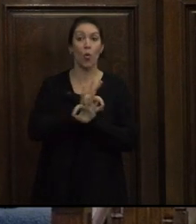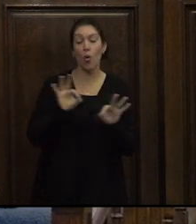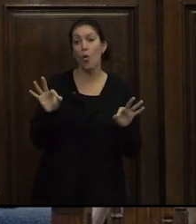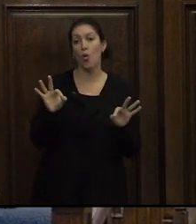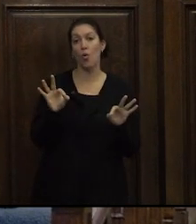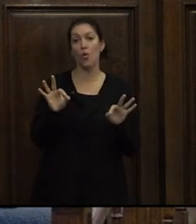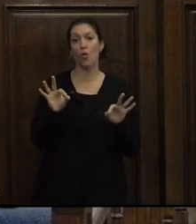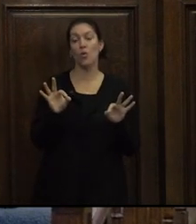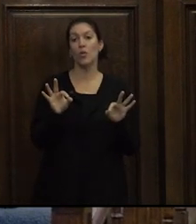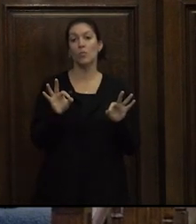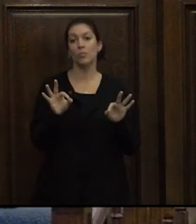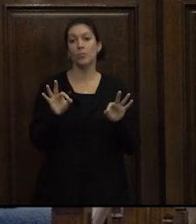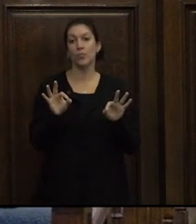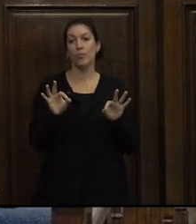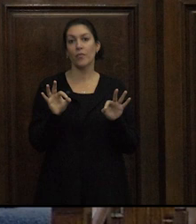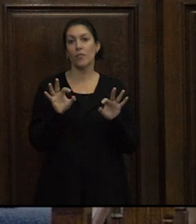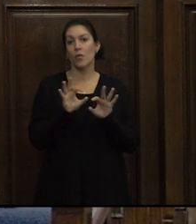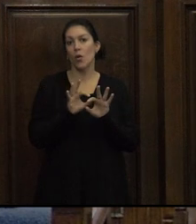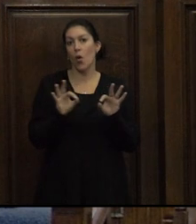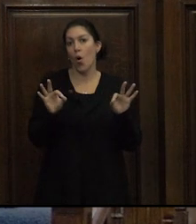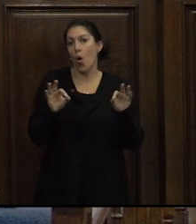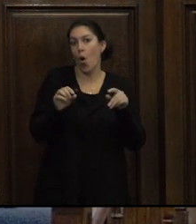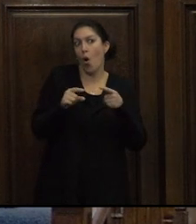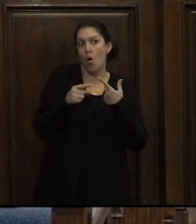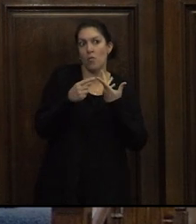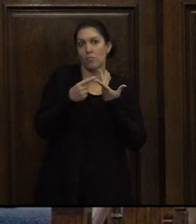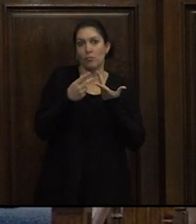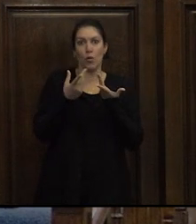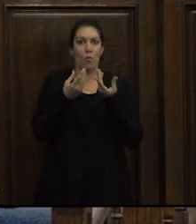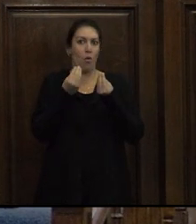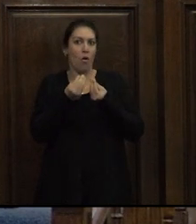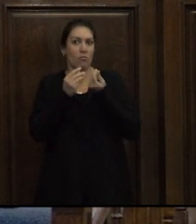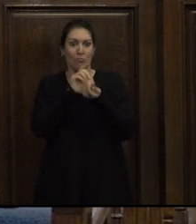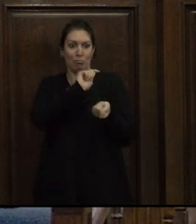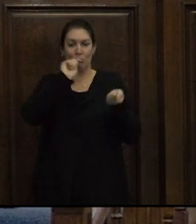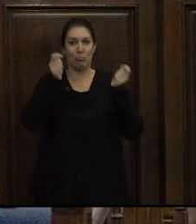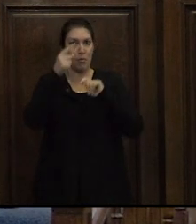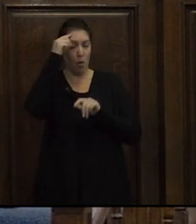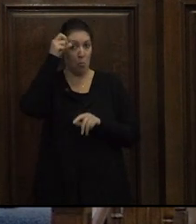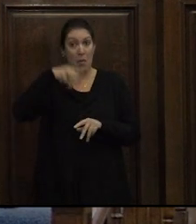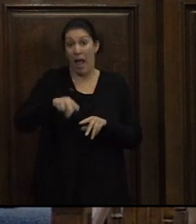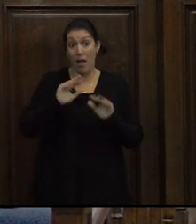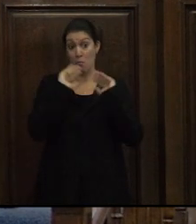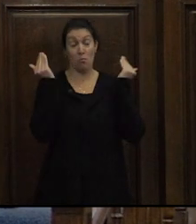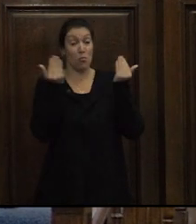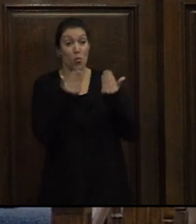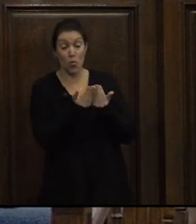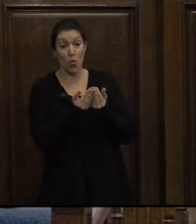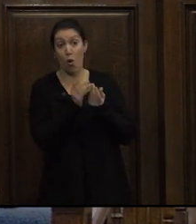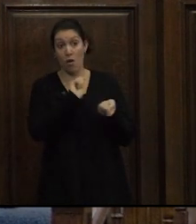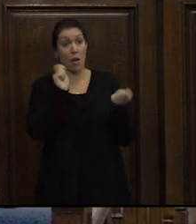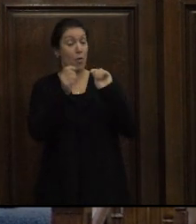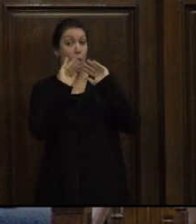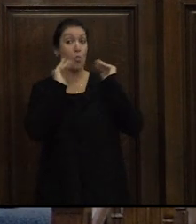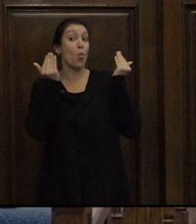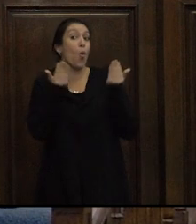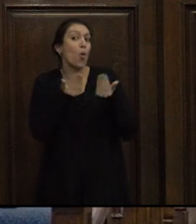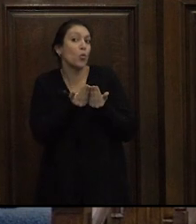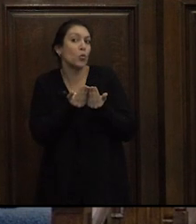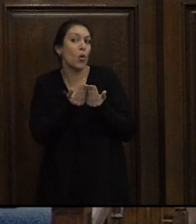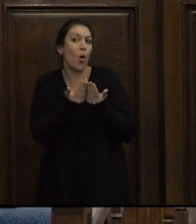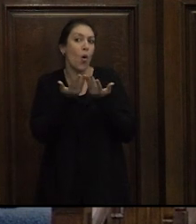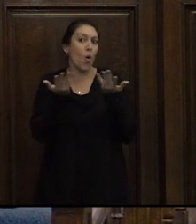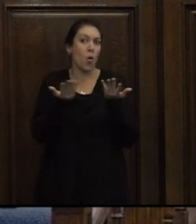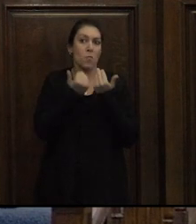es, digamos, un plan o parte del ejercicio del poder a nivel mundial o de forma